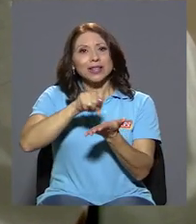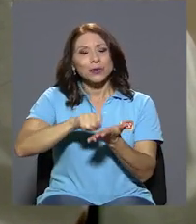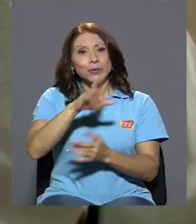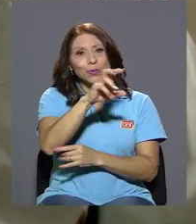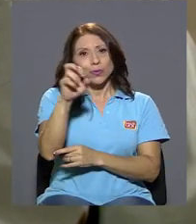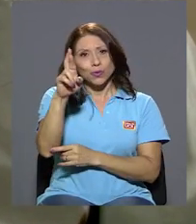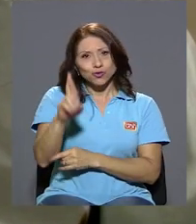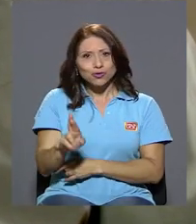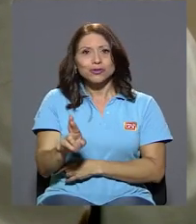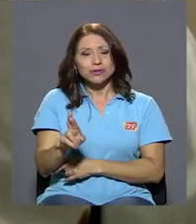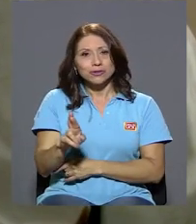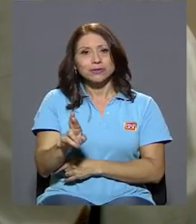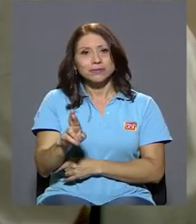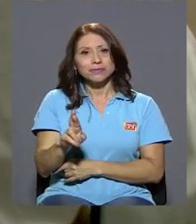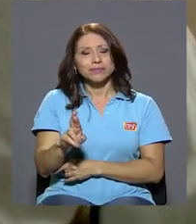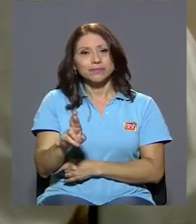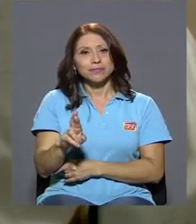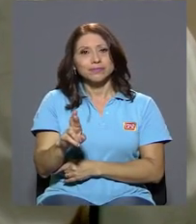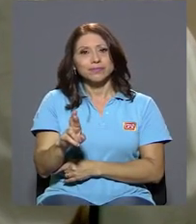costarricense